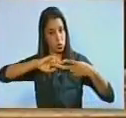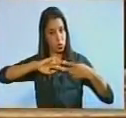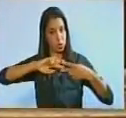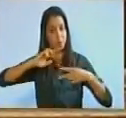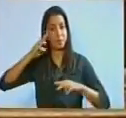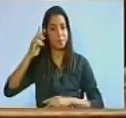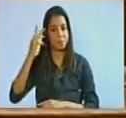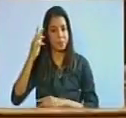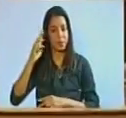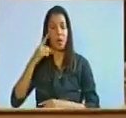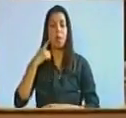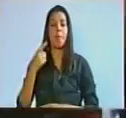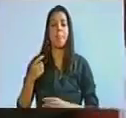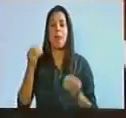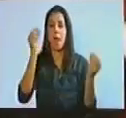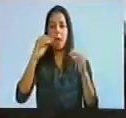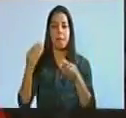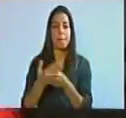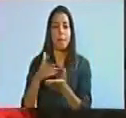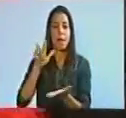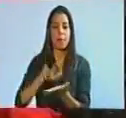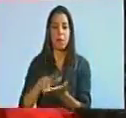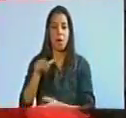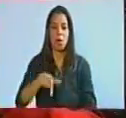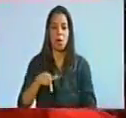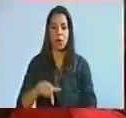la Gaceta Oficial.